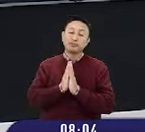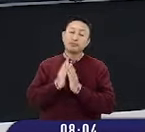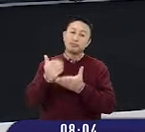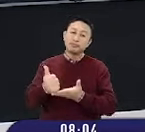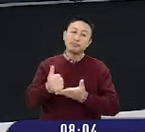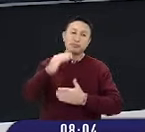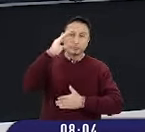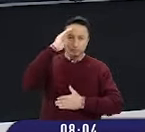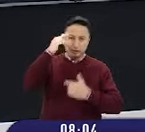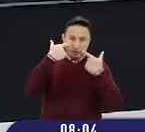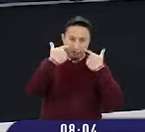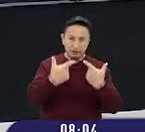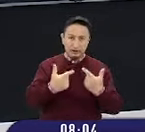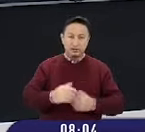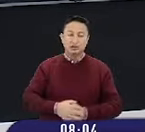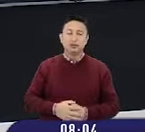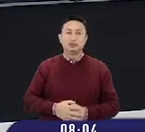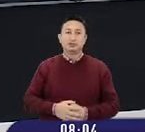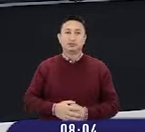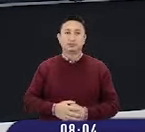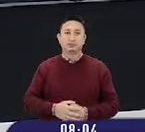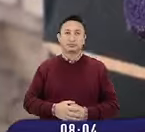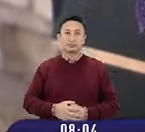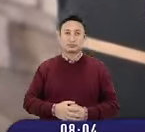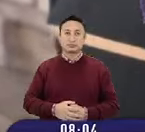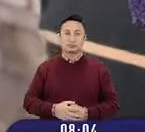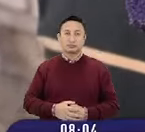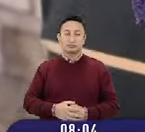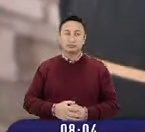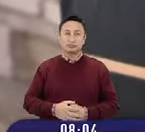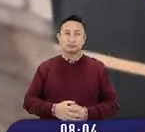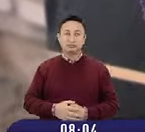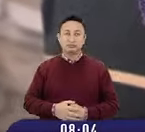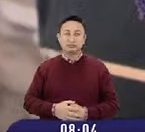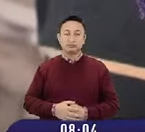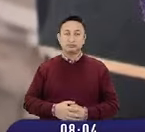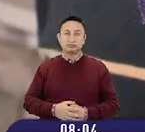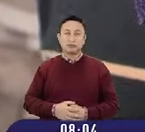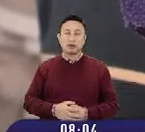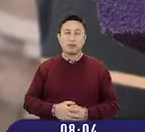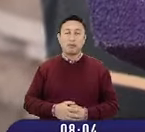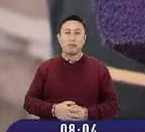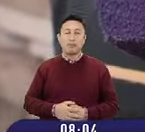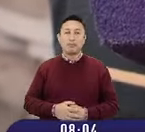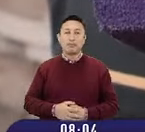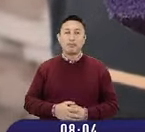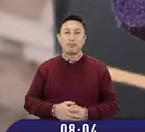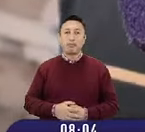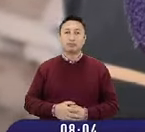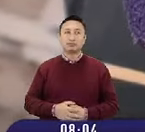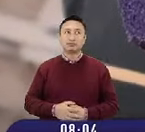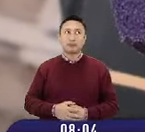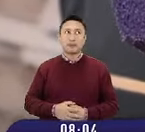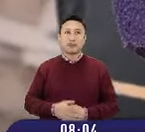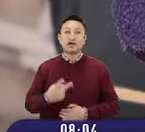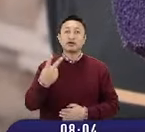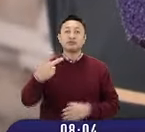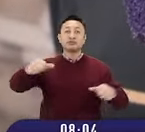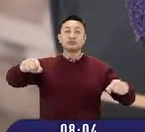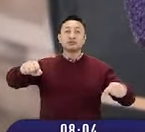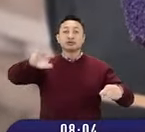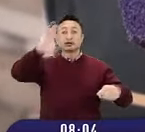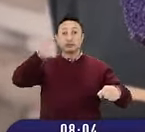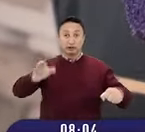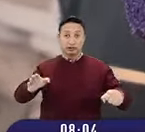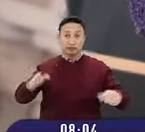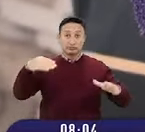de la policía. Miremos. De que se habían metido un montón de gente entre dos motorizadas y una